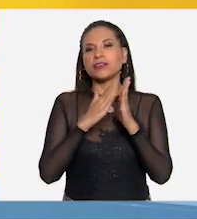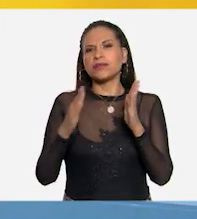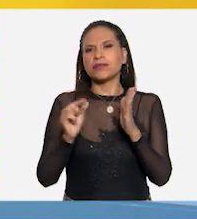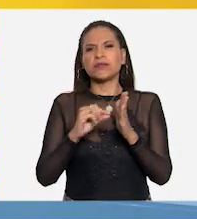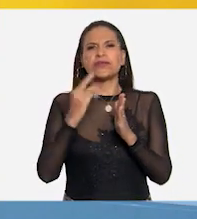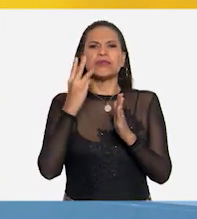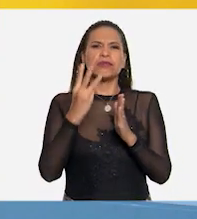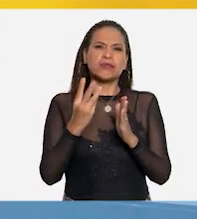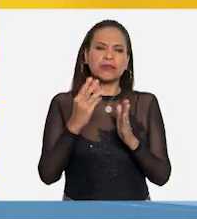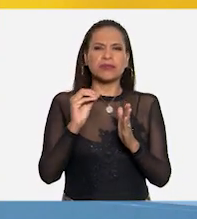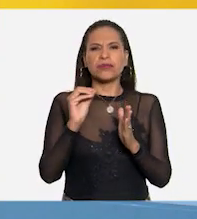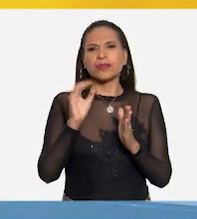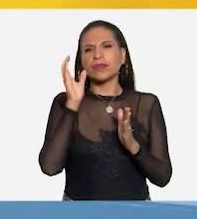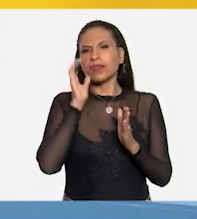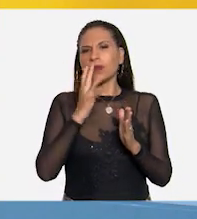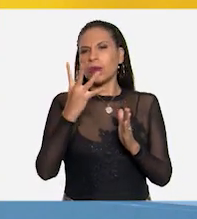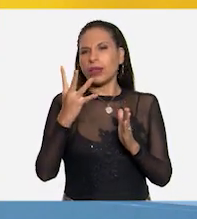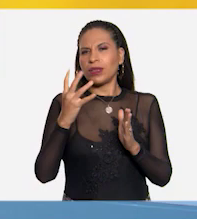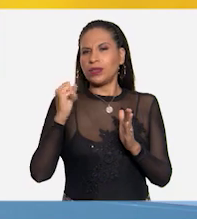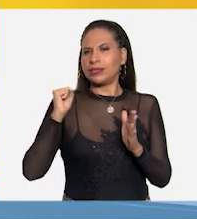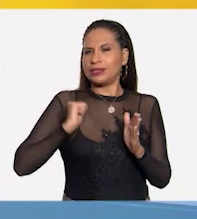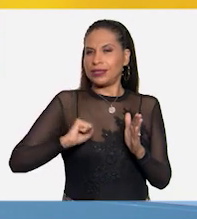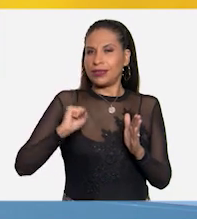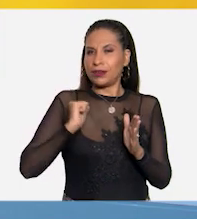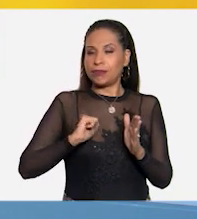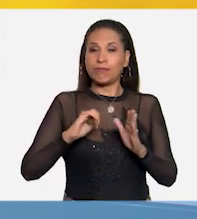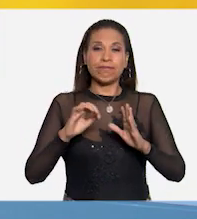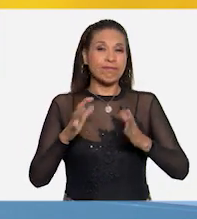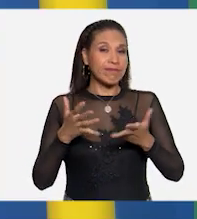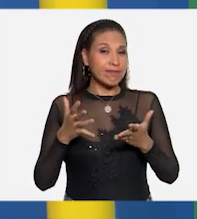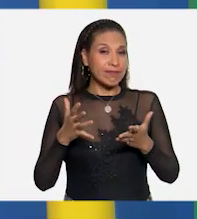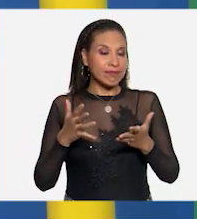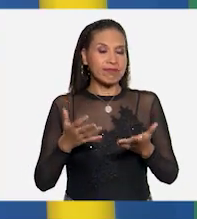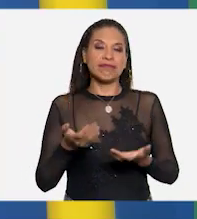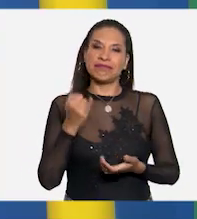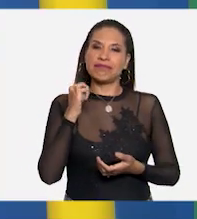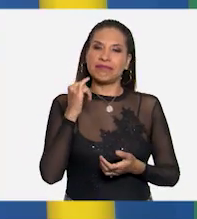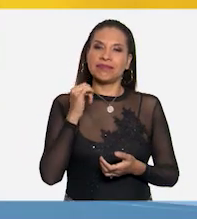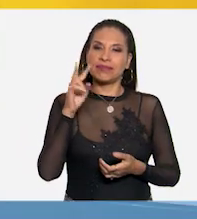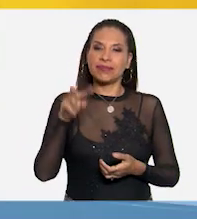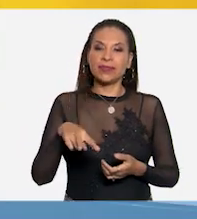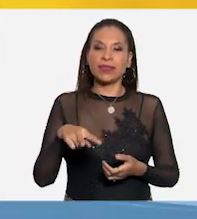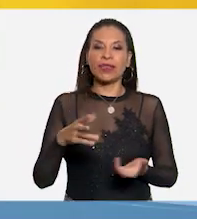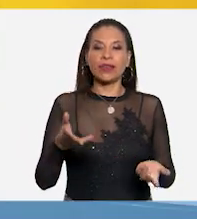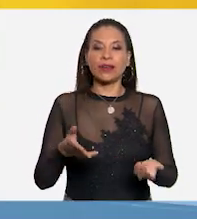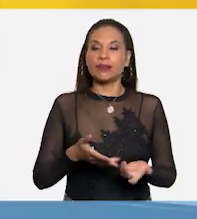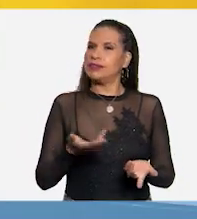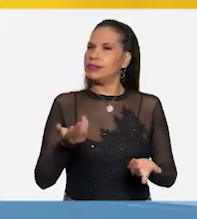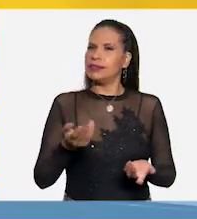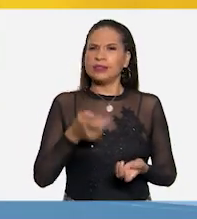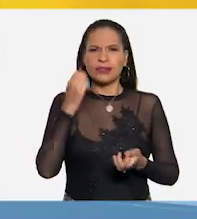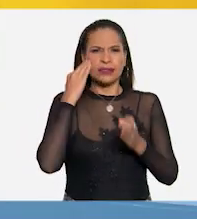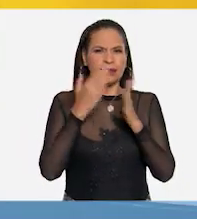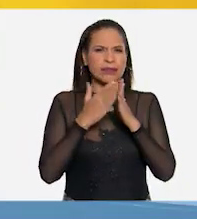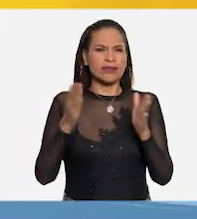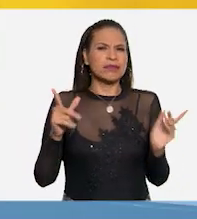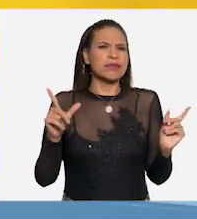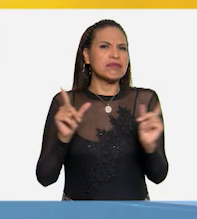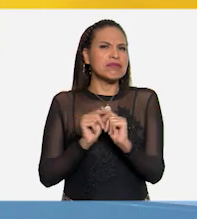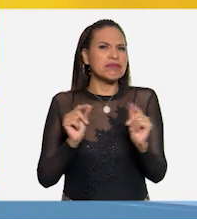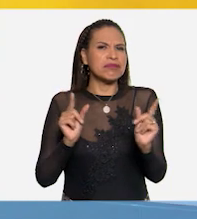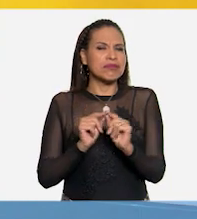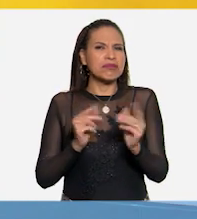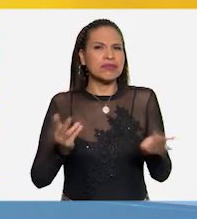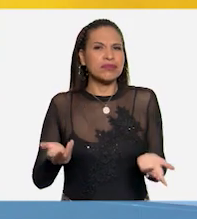unos 3 o casi 4 siglos aproximadamente. Exactamente, Jenny. ¡Ay, qué periodo de tiempo tan